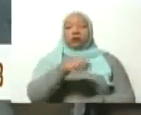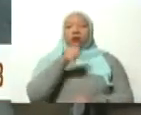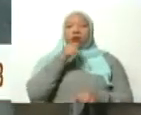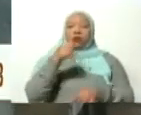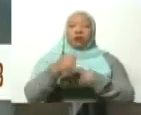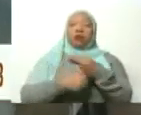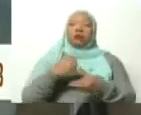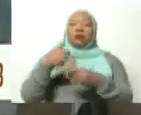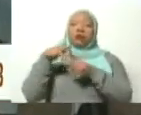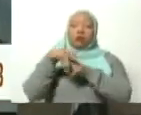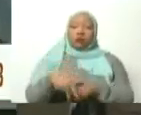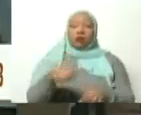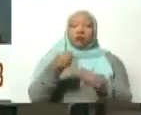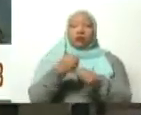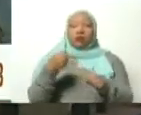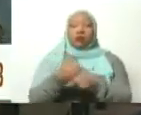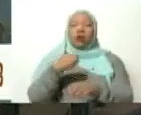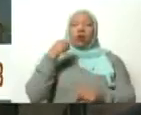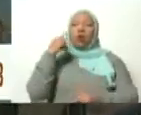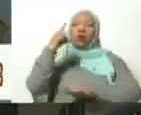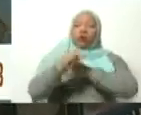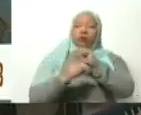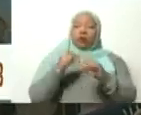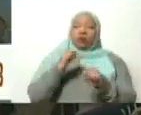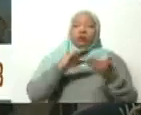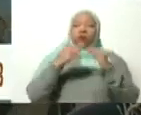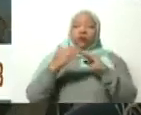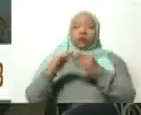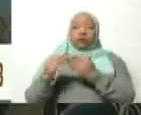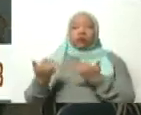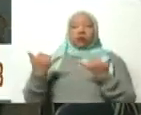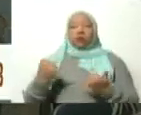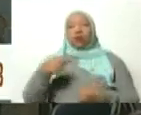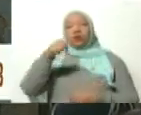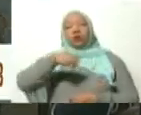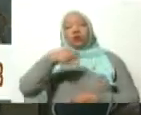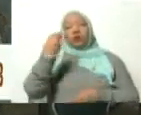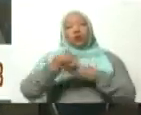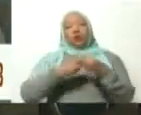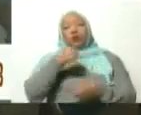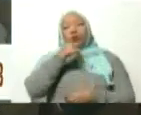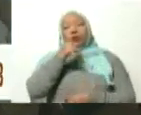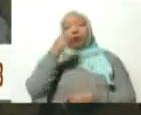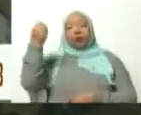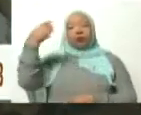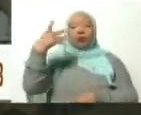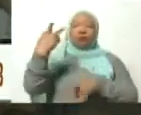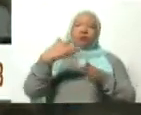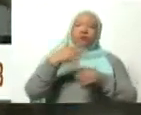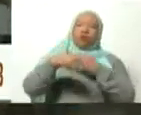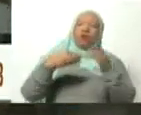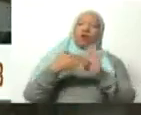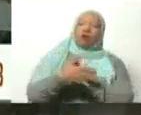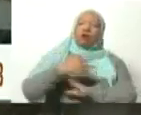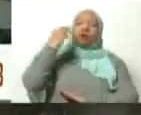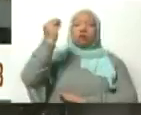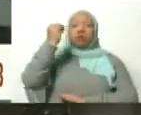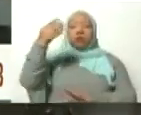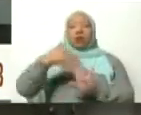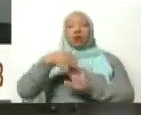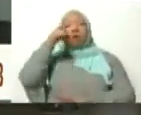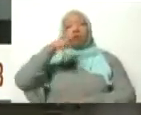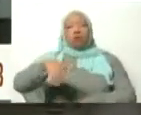queridos consejos comunales, comunas, y ahí está la brújula sobre la organización